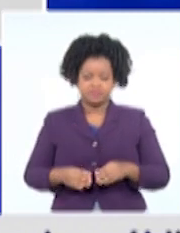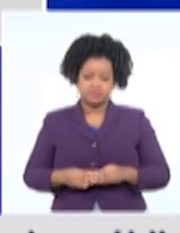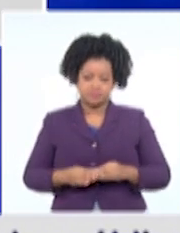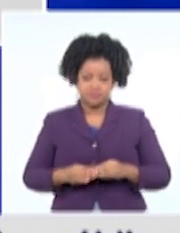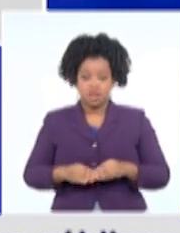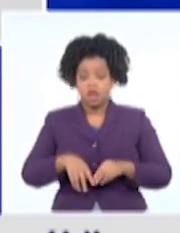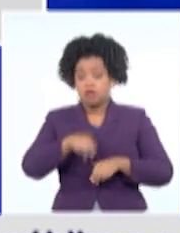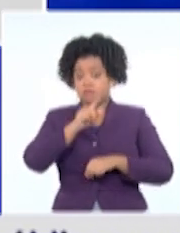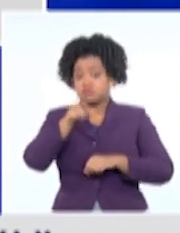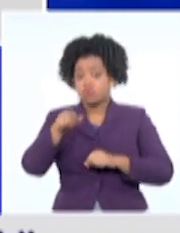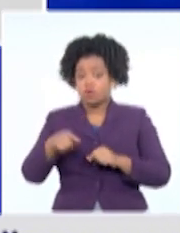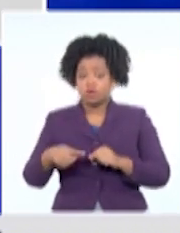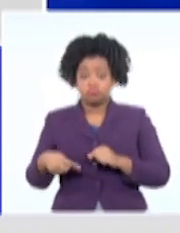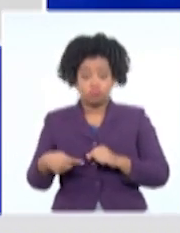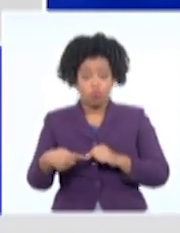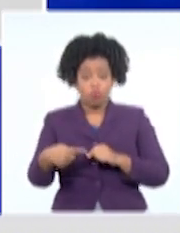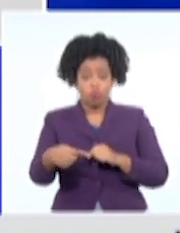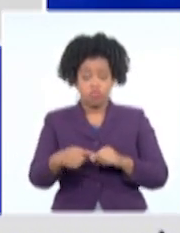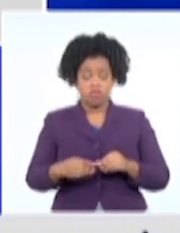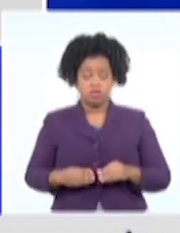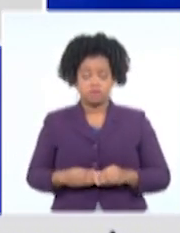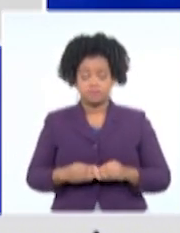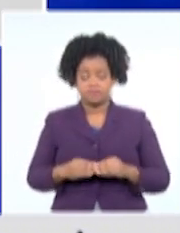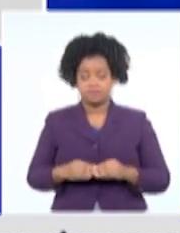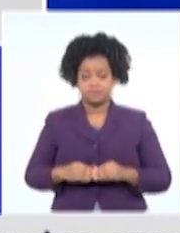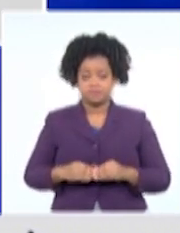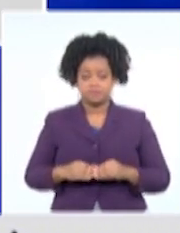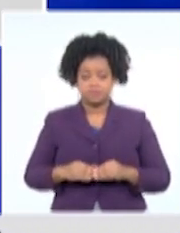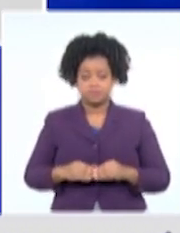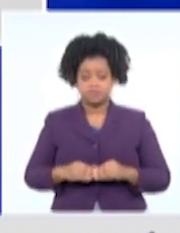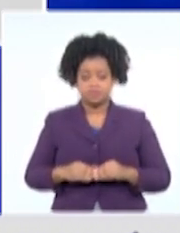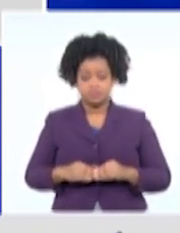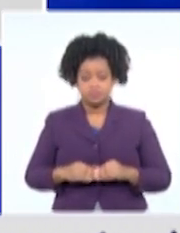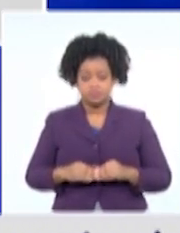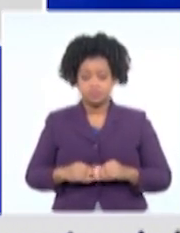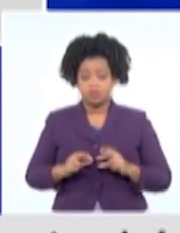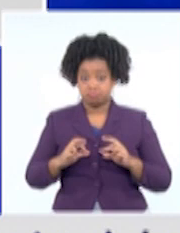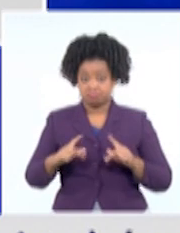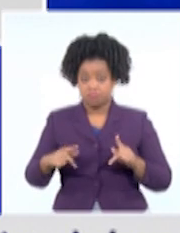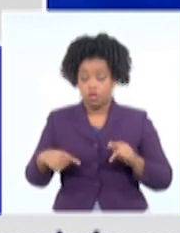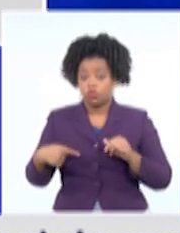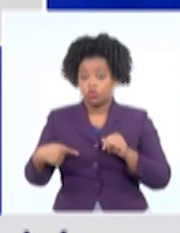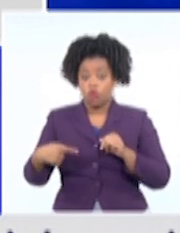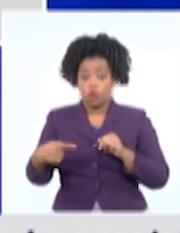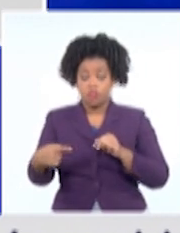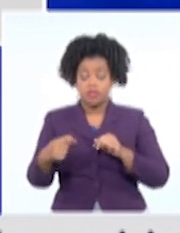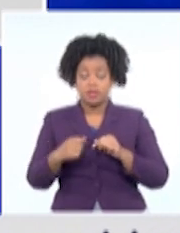pacientes diariamente, valga la redundancia. De toda forma,